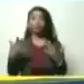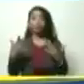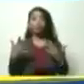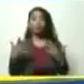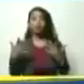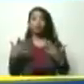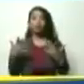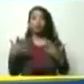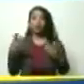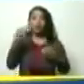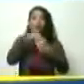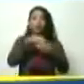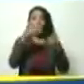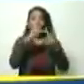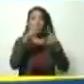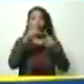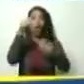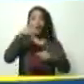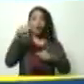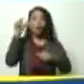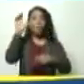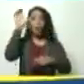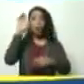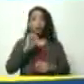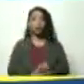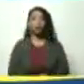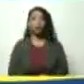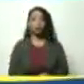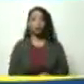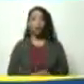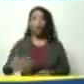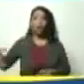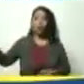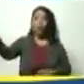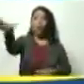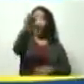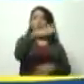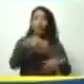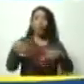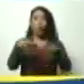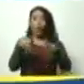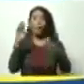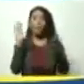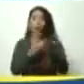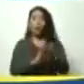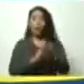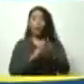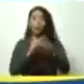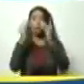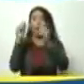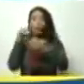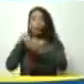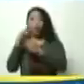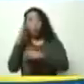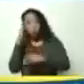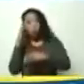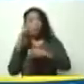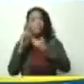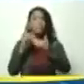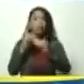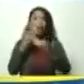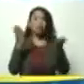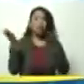posadas que están surgiendo en el país en todos lados chicos la gente te está montando posadas por aquí posadas por allá